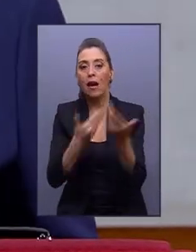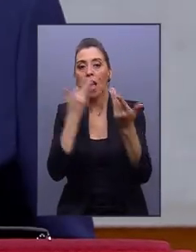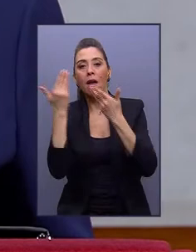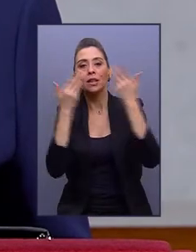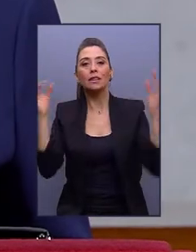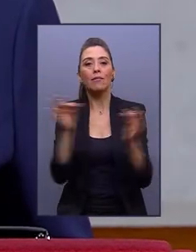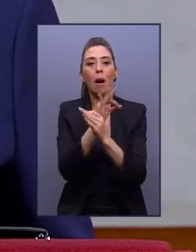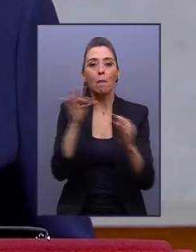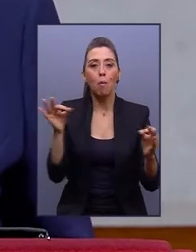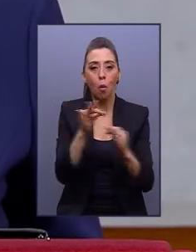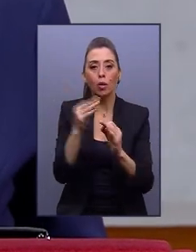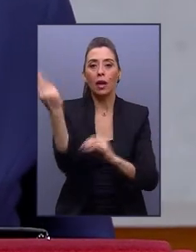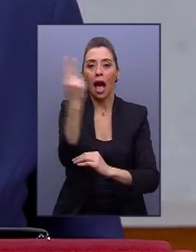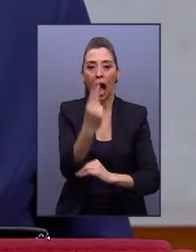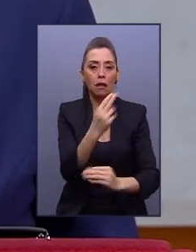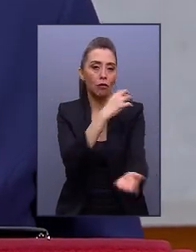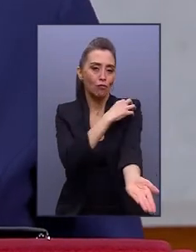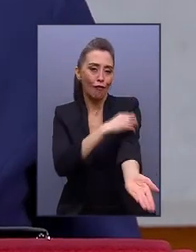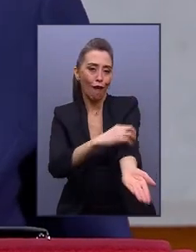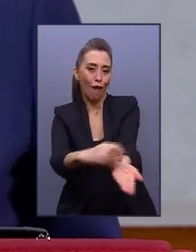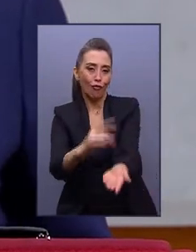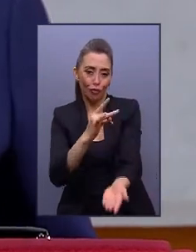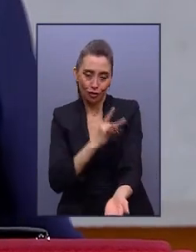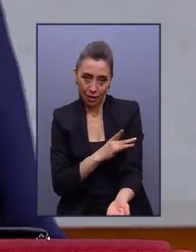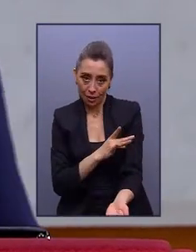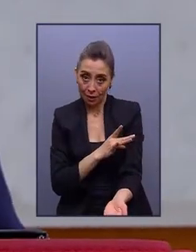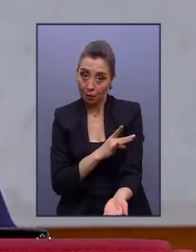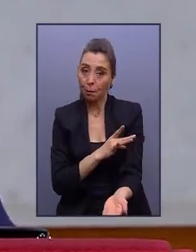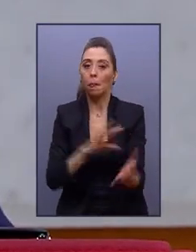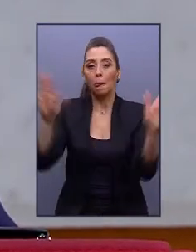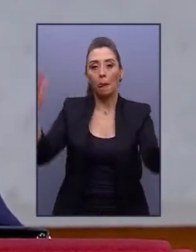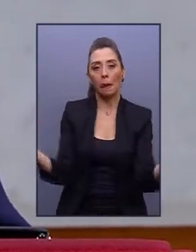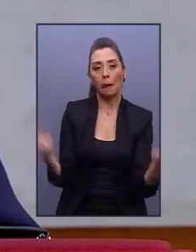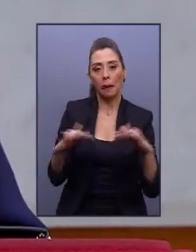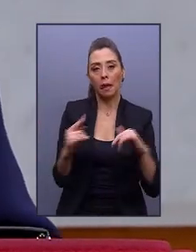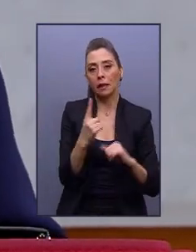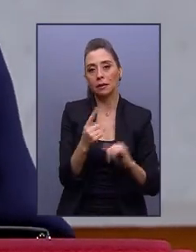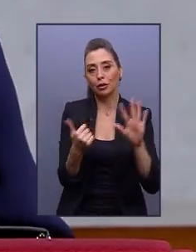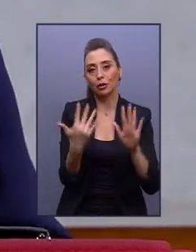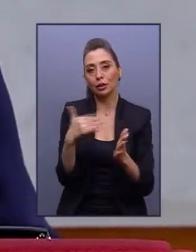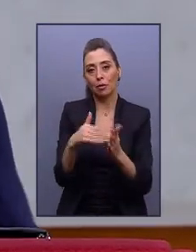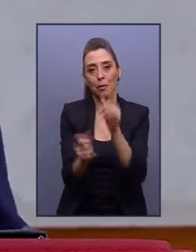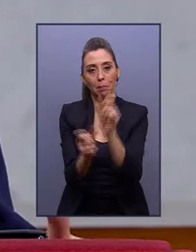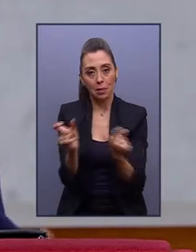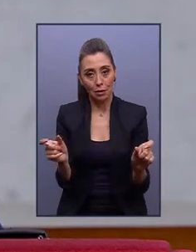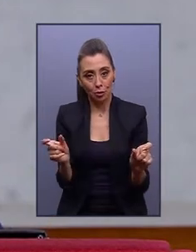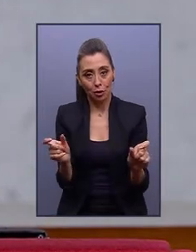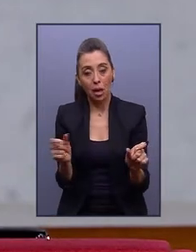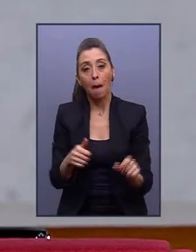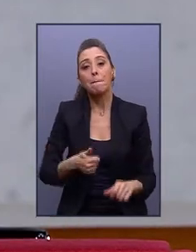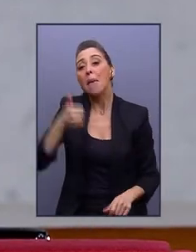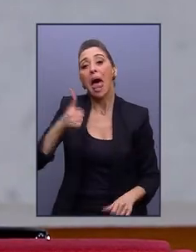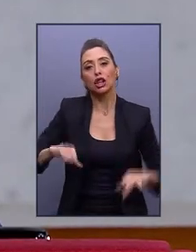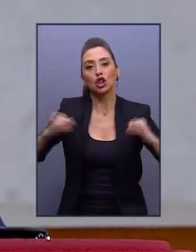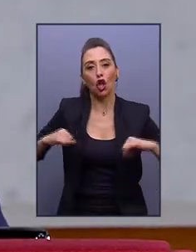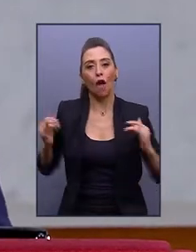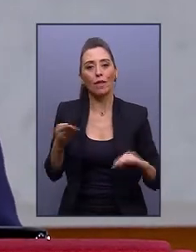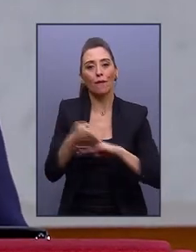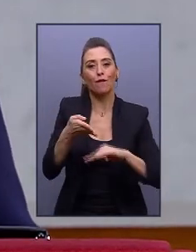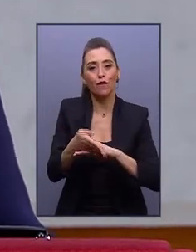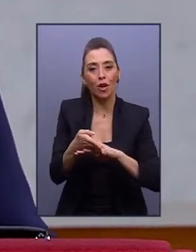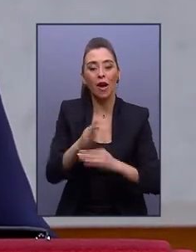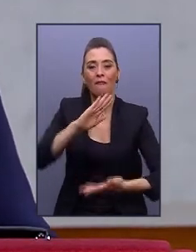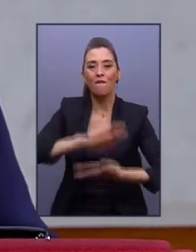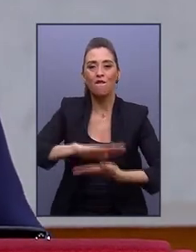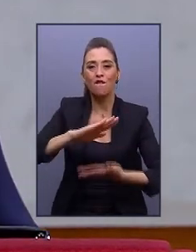música impulsados a lo largo y ancho de Chile, en tanto, convocaron a 165.000 personas, especialmente jóvenes, como ocurrió